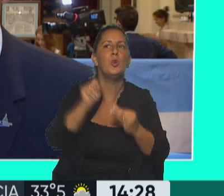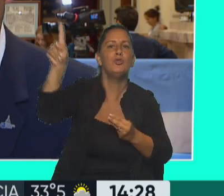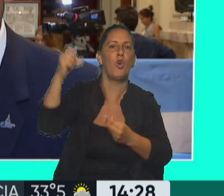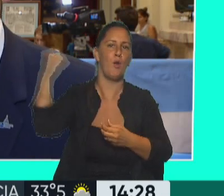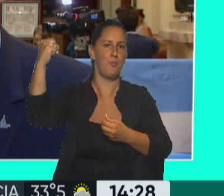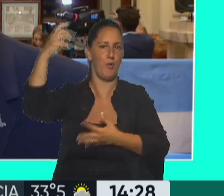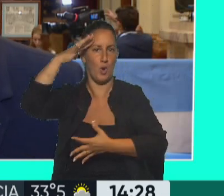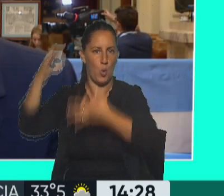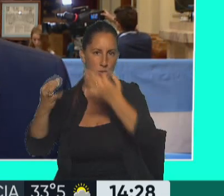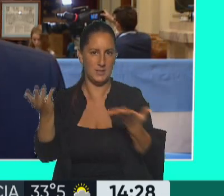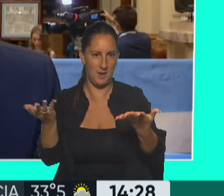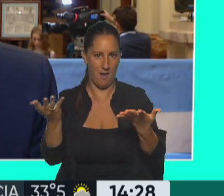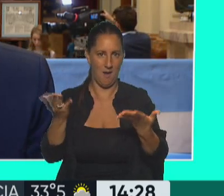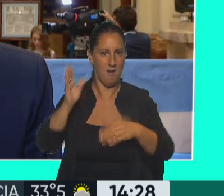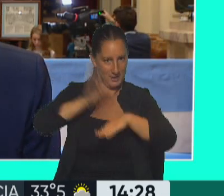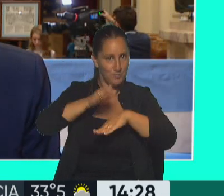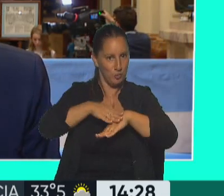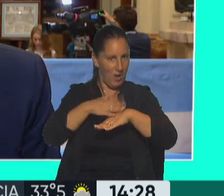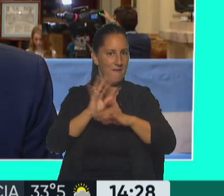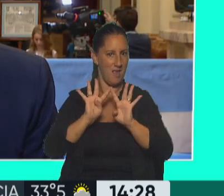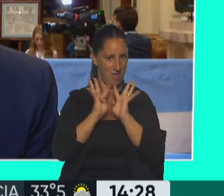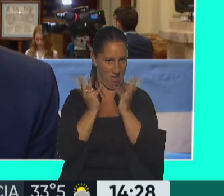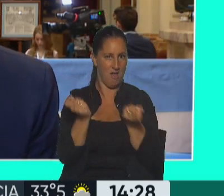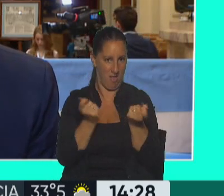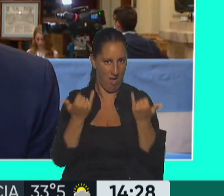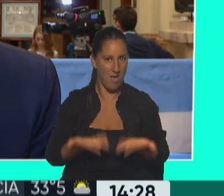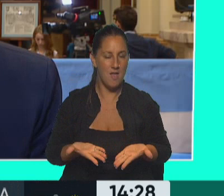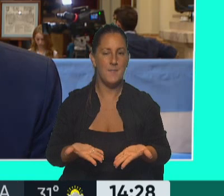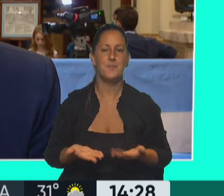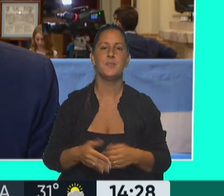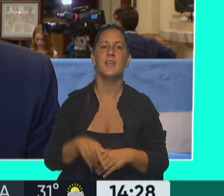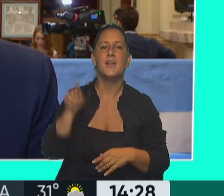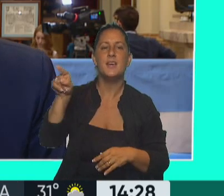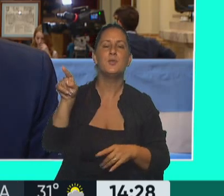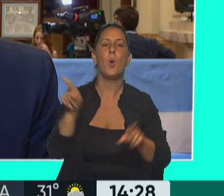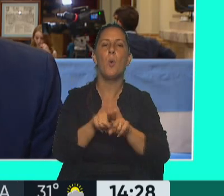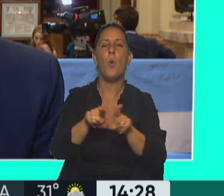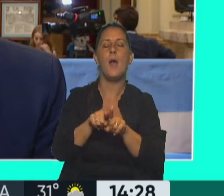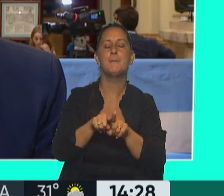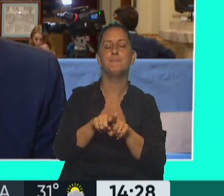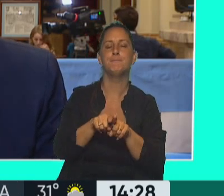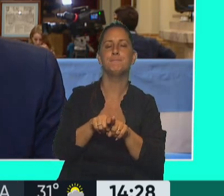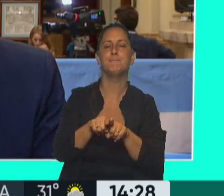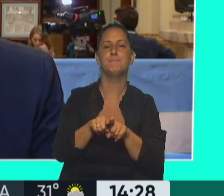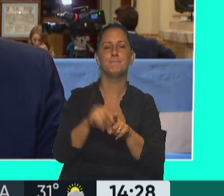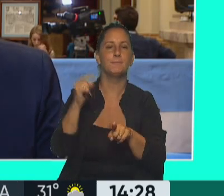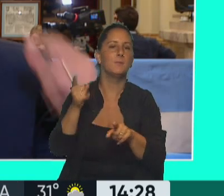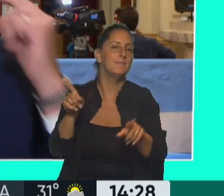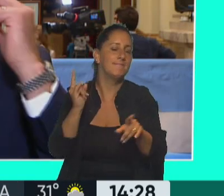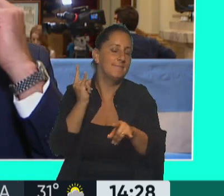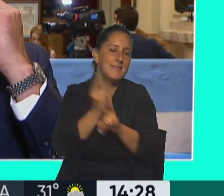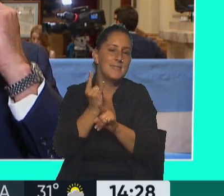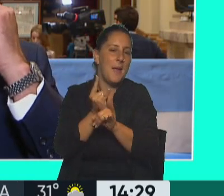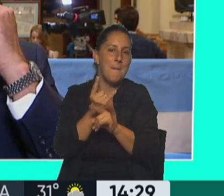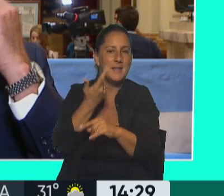Exactamente. Bueno, fue lo que yo siempre llamo, ¿no?, el nado sincronizado. Y esta connivencia que hoy